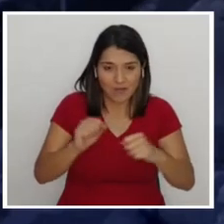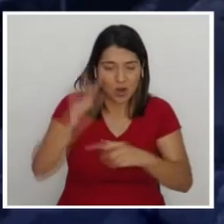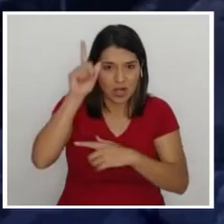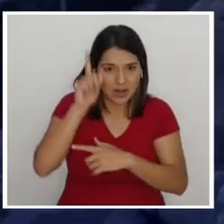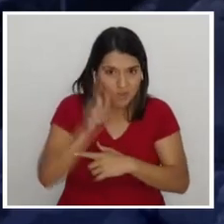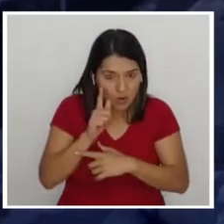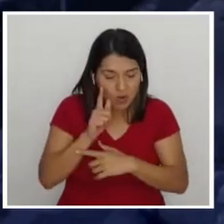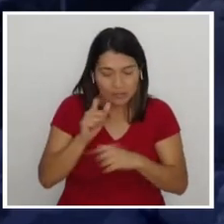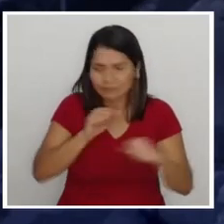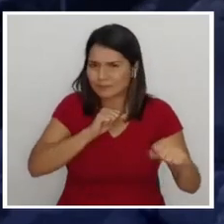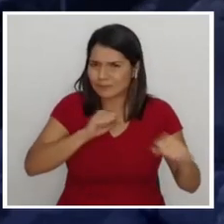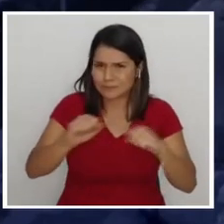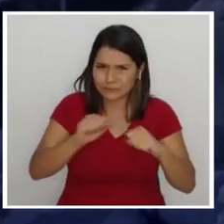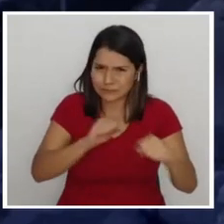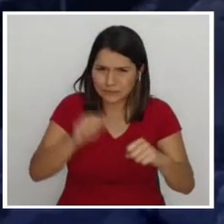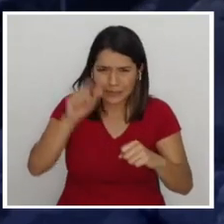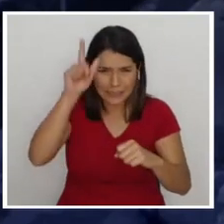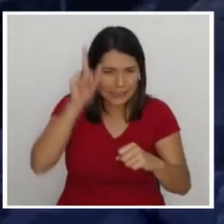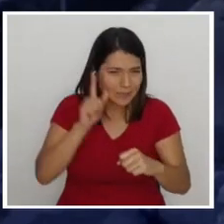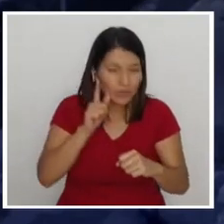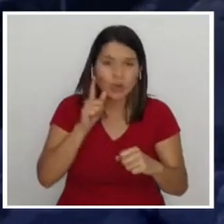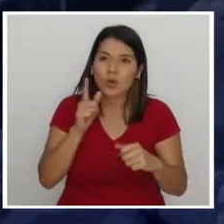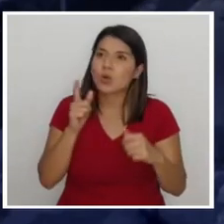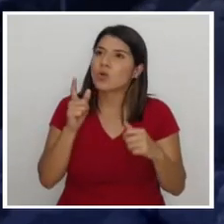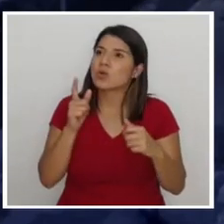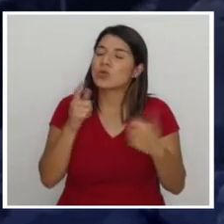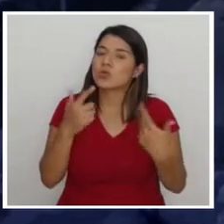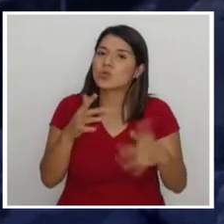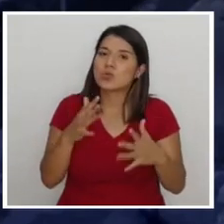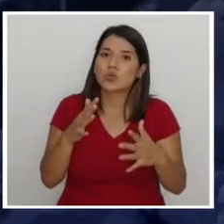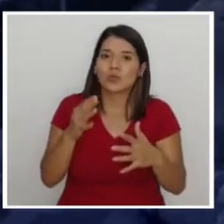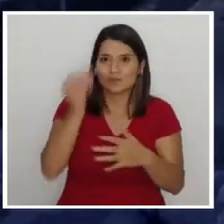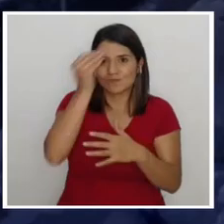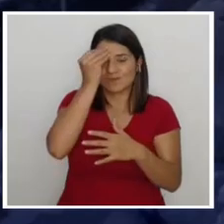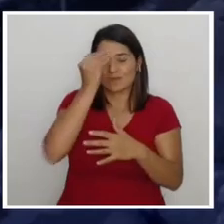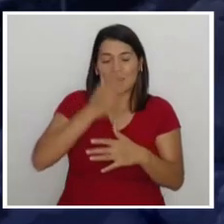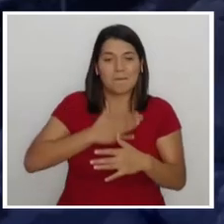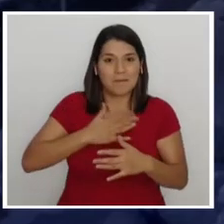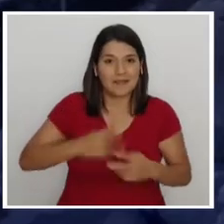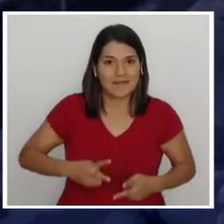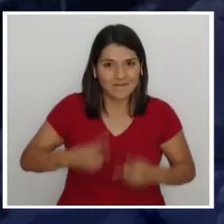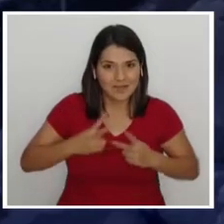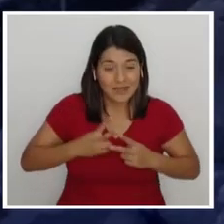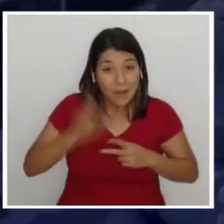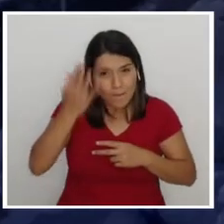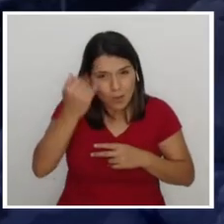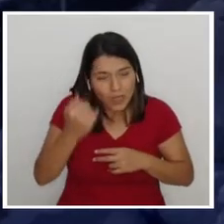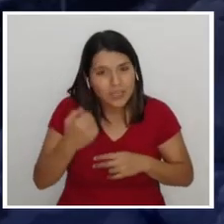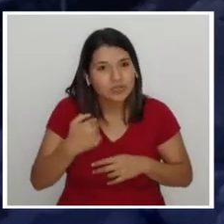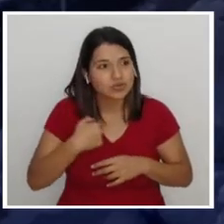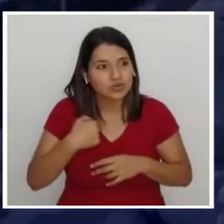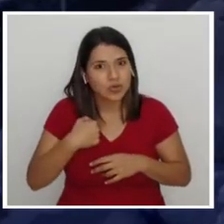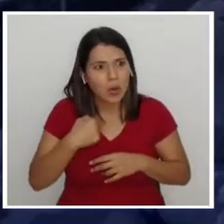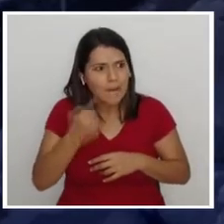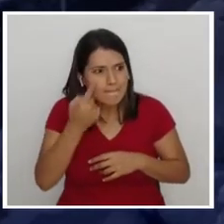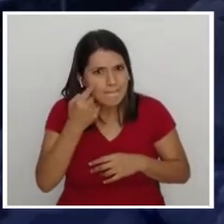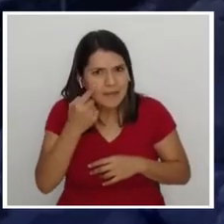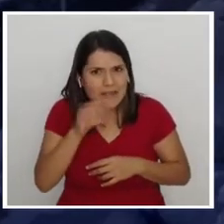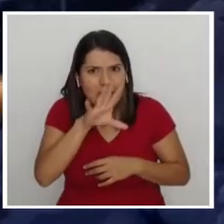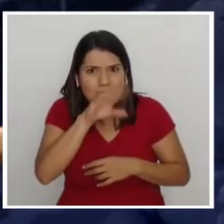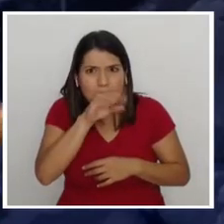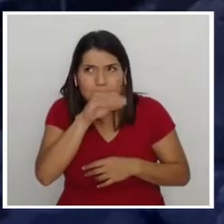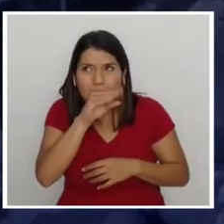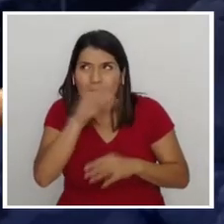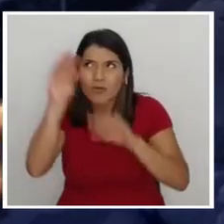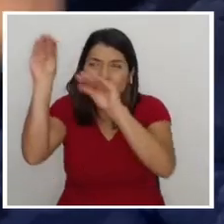de manera muy interesante porque estando ahí vi cómo bajaron perros que trajeron de Europa y yo,